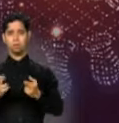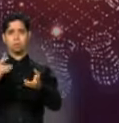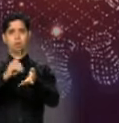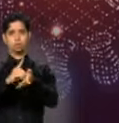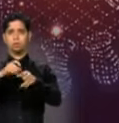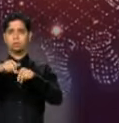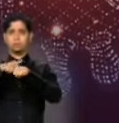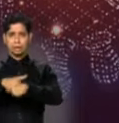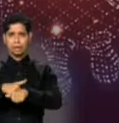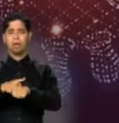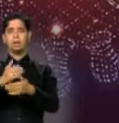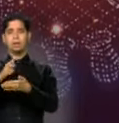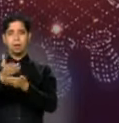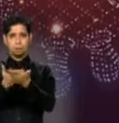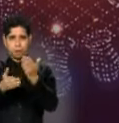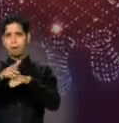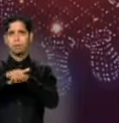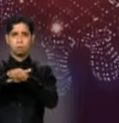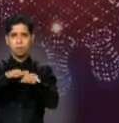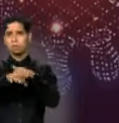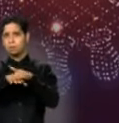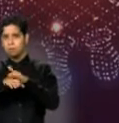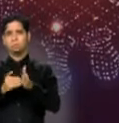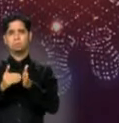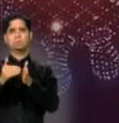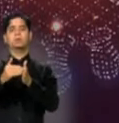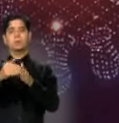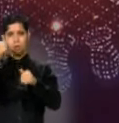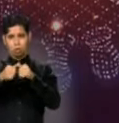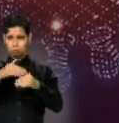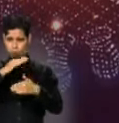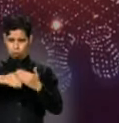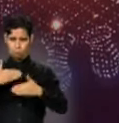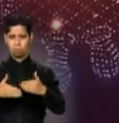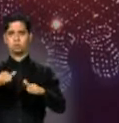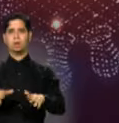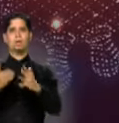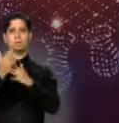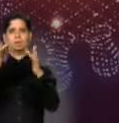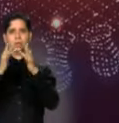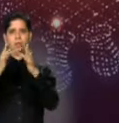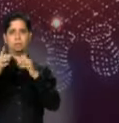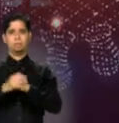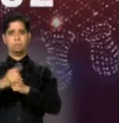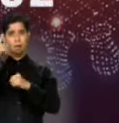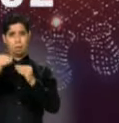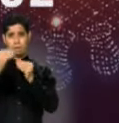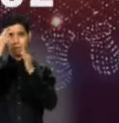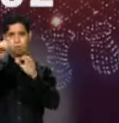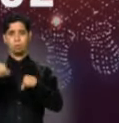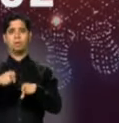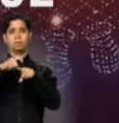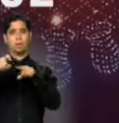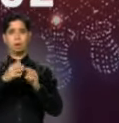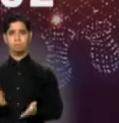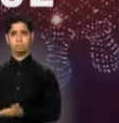instrucciones médicas y lávate las manos constantemente. Recuerda que todas tus gestiones las puedes hacer por internet. Además, para información llama al